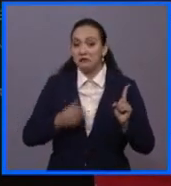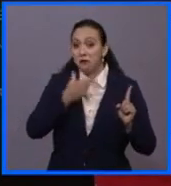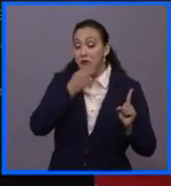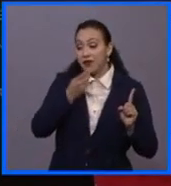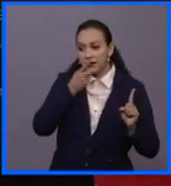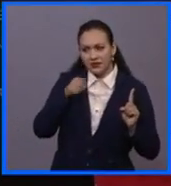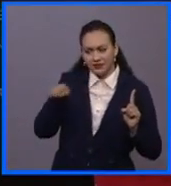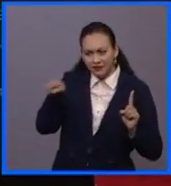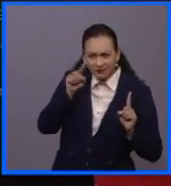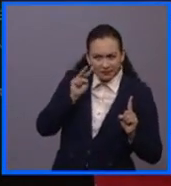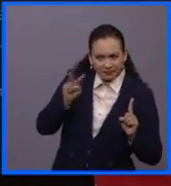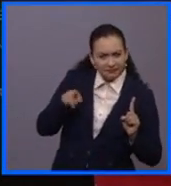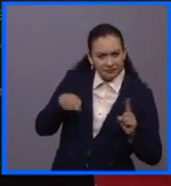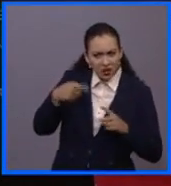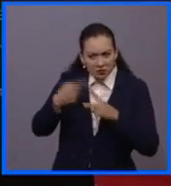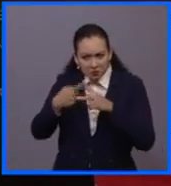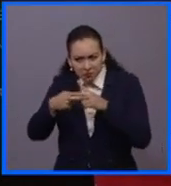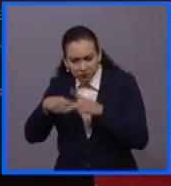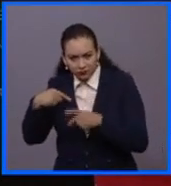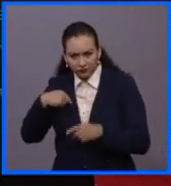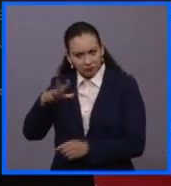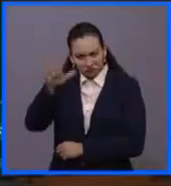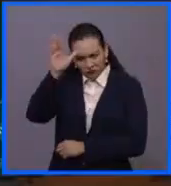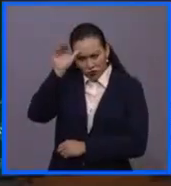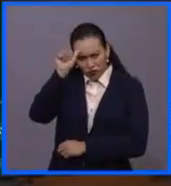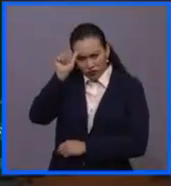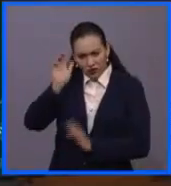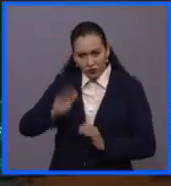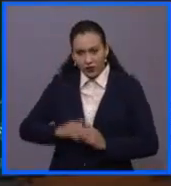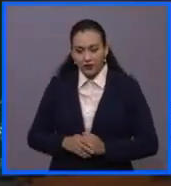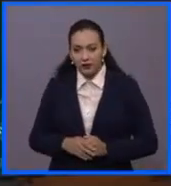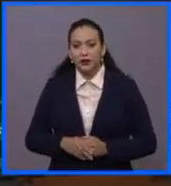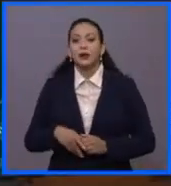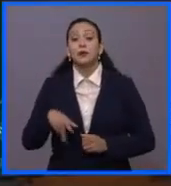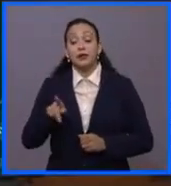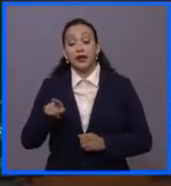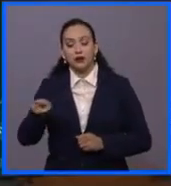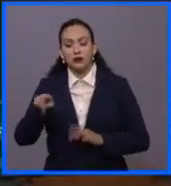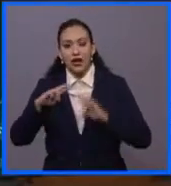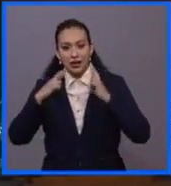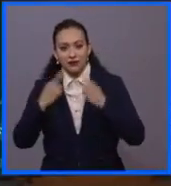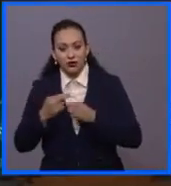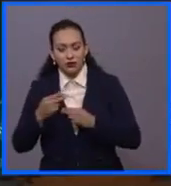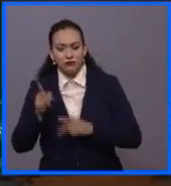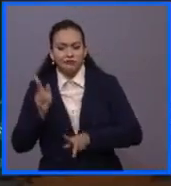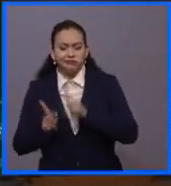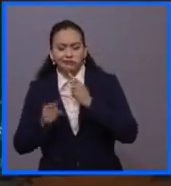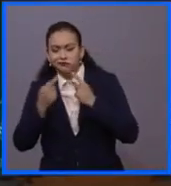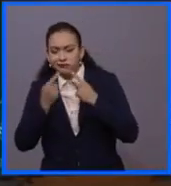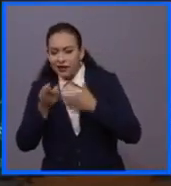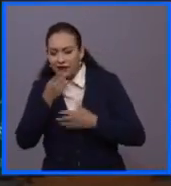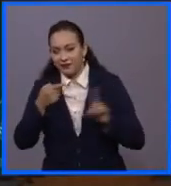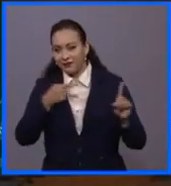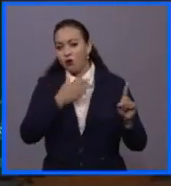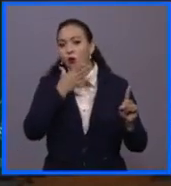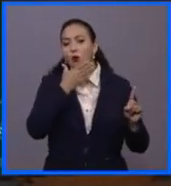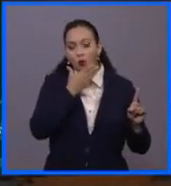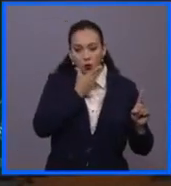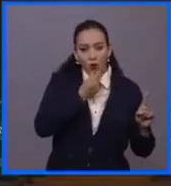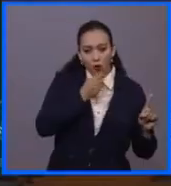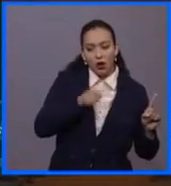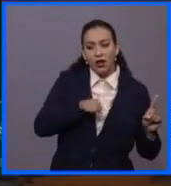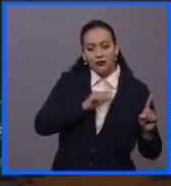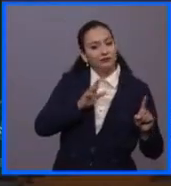de la Federación. El Pleno determinó que el actor no tenía legitimación para promover el juicio. Escuchemos parte de